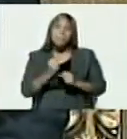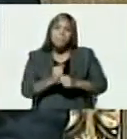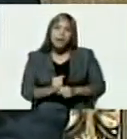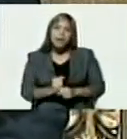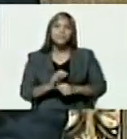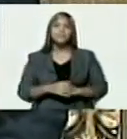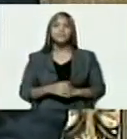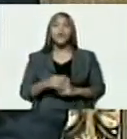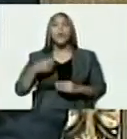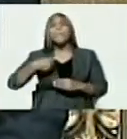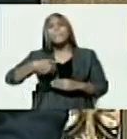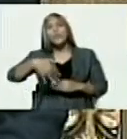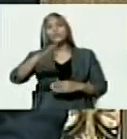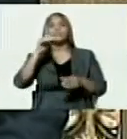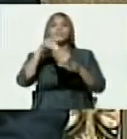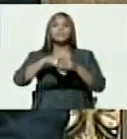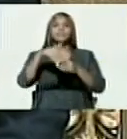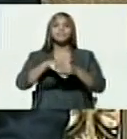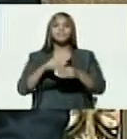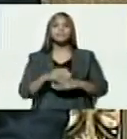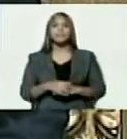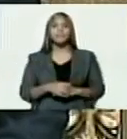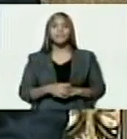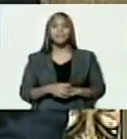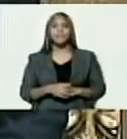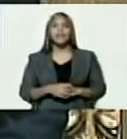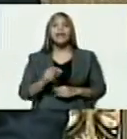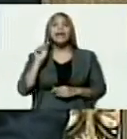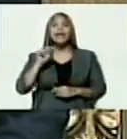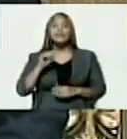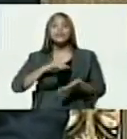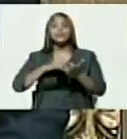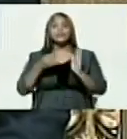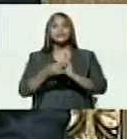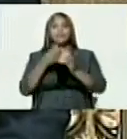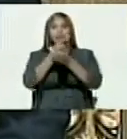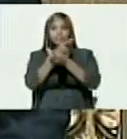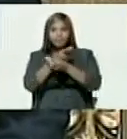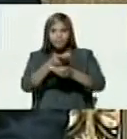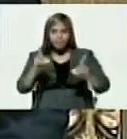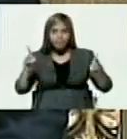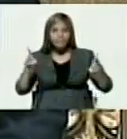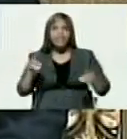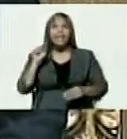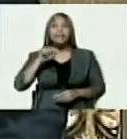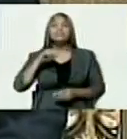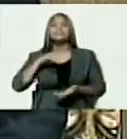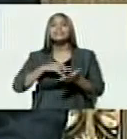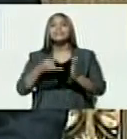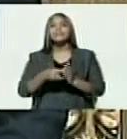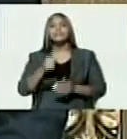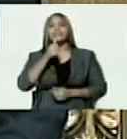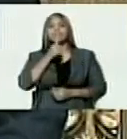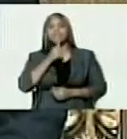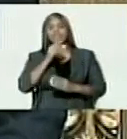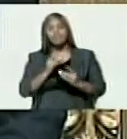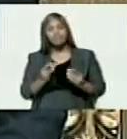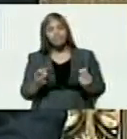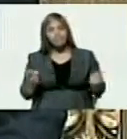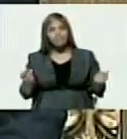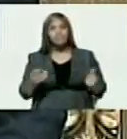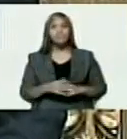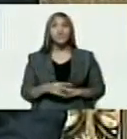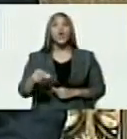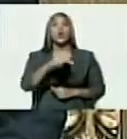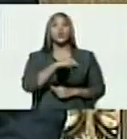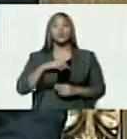las elecciones que vengan. Eso es la democracia. Eso es la tolerancia. Nos